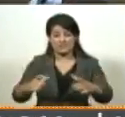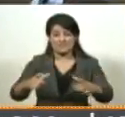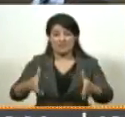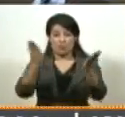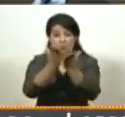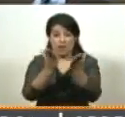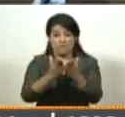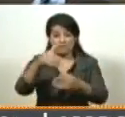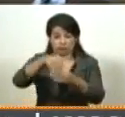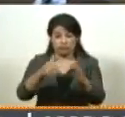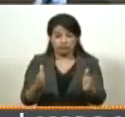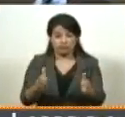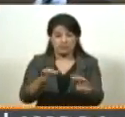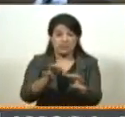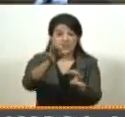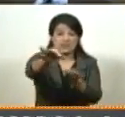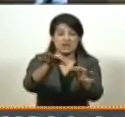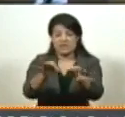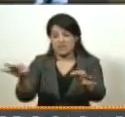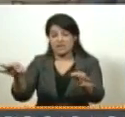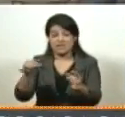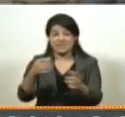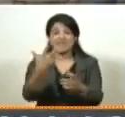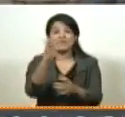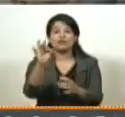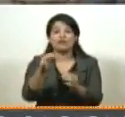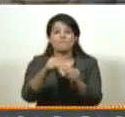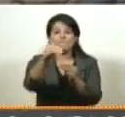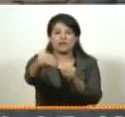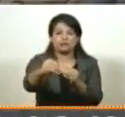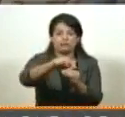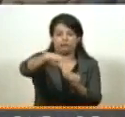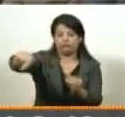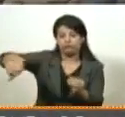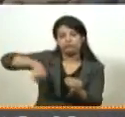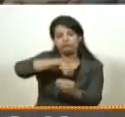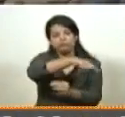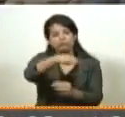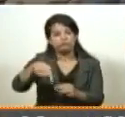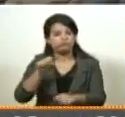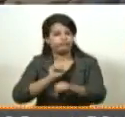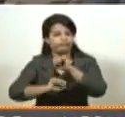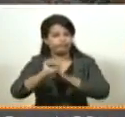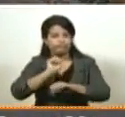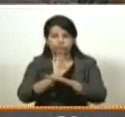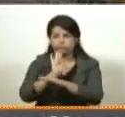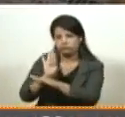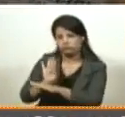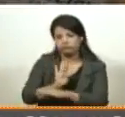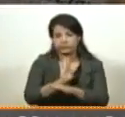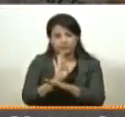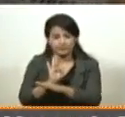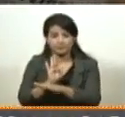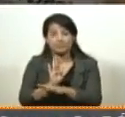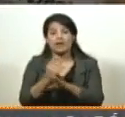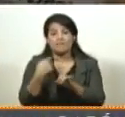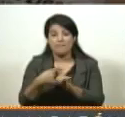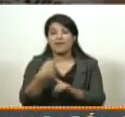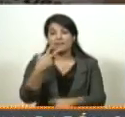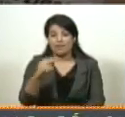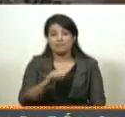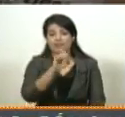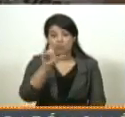centros de votación. Otro aspecto también que es diferente para esta elección del 30 de julio es que no